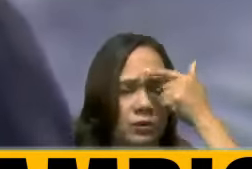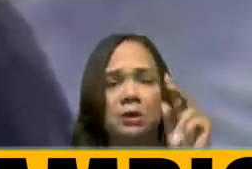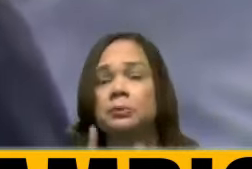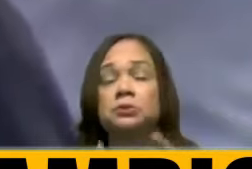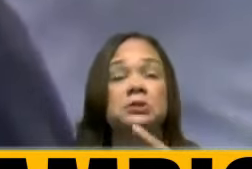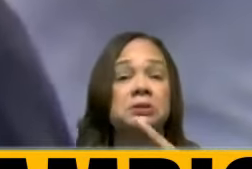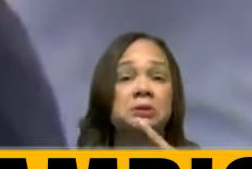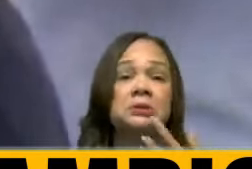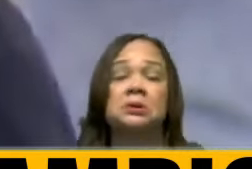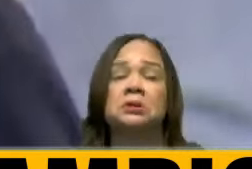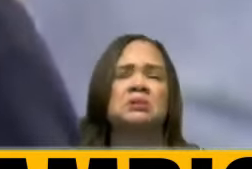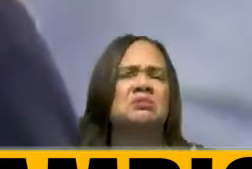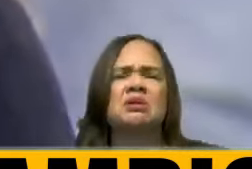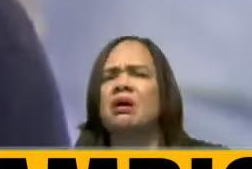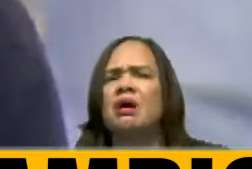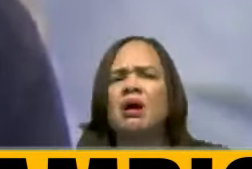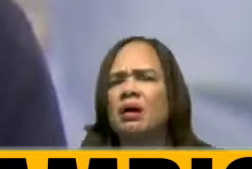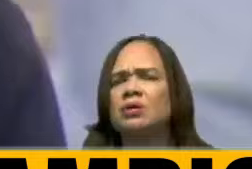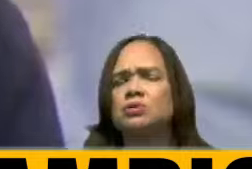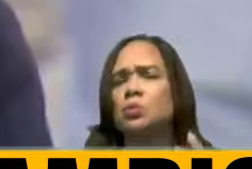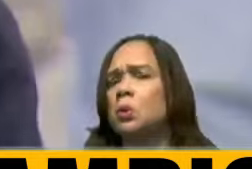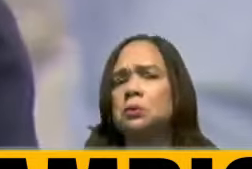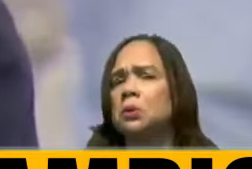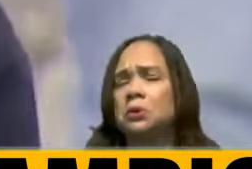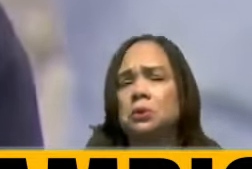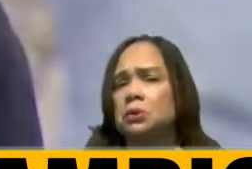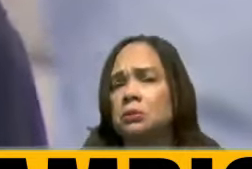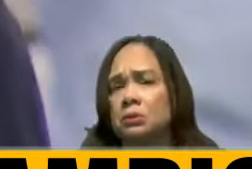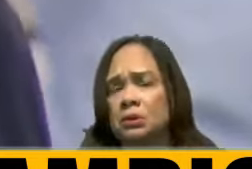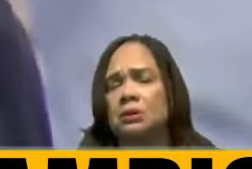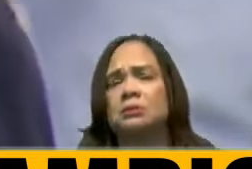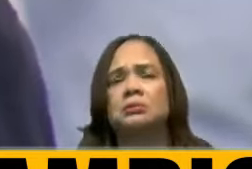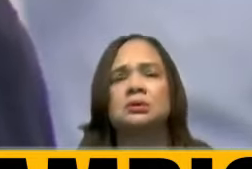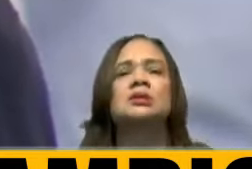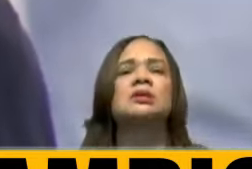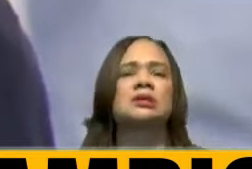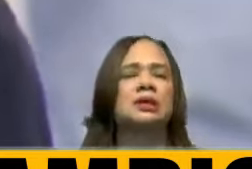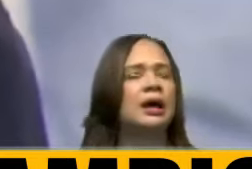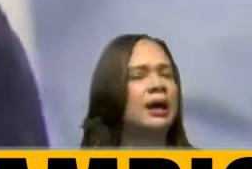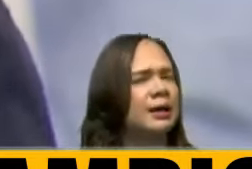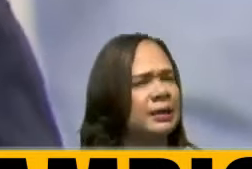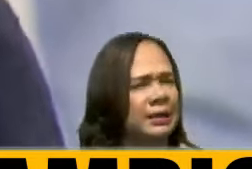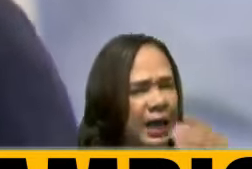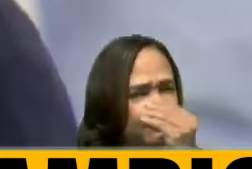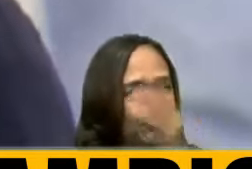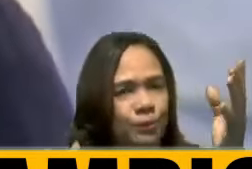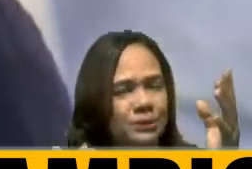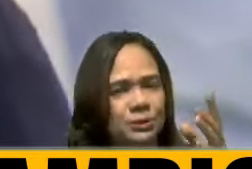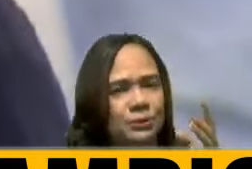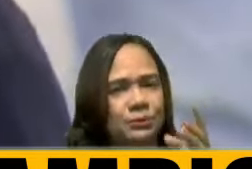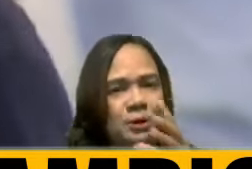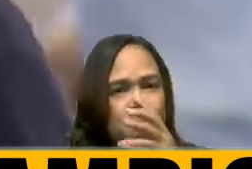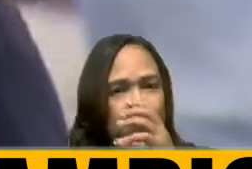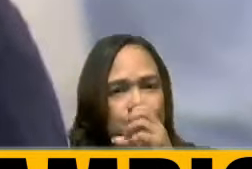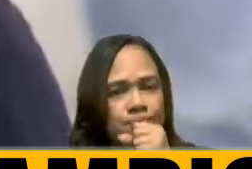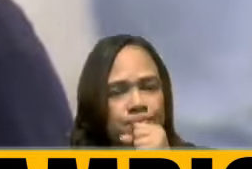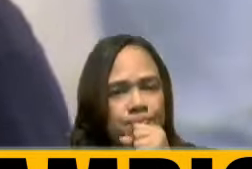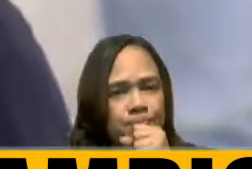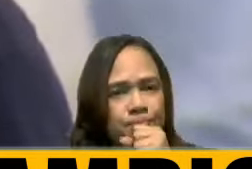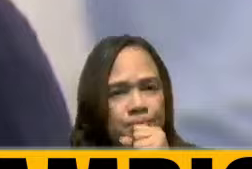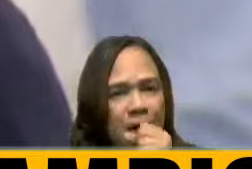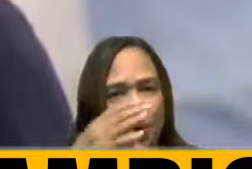lo que dice que es lo que han hecho en esos 4 años y no es que se ha hecho es simple y llanamente que la información no llega de